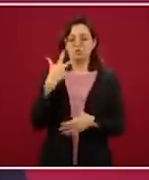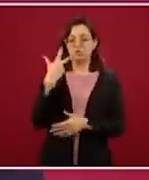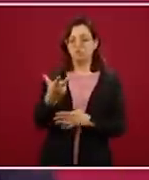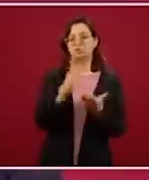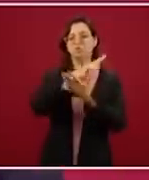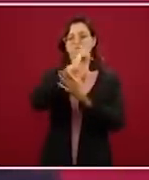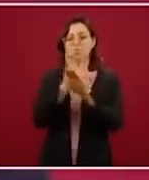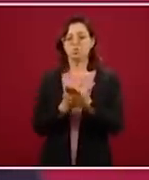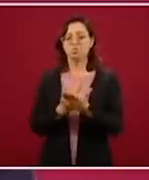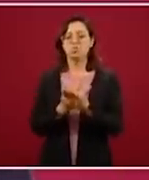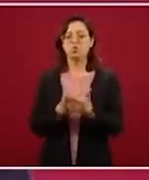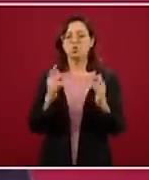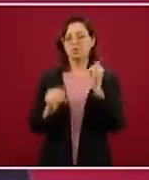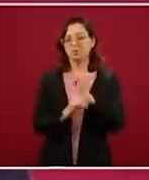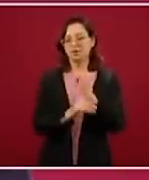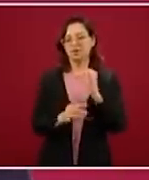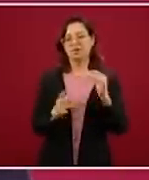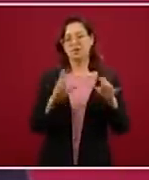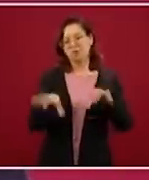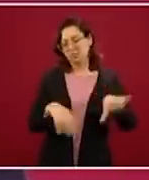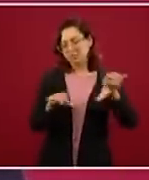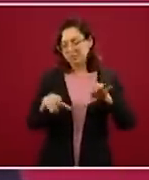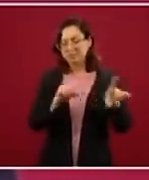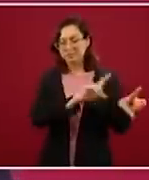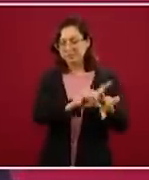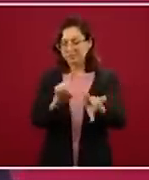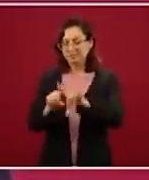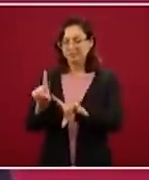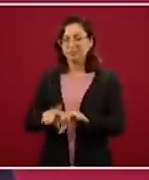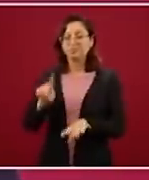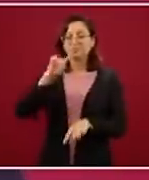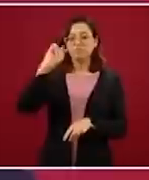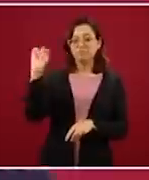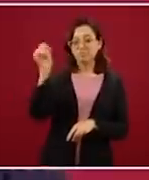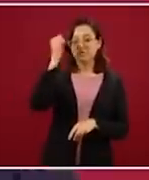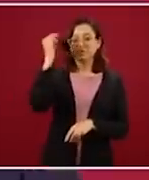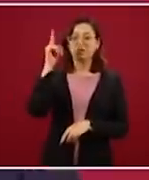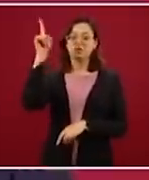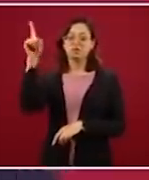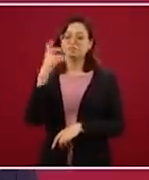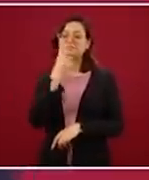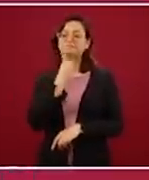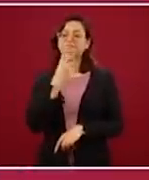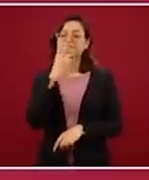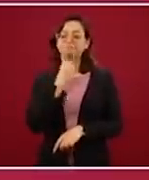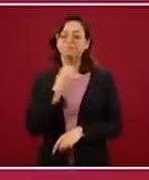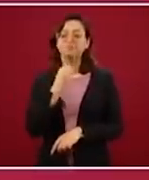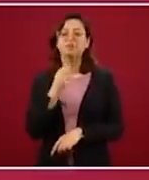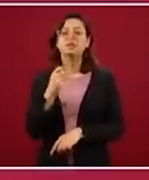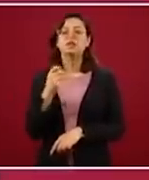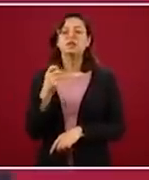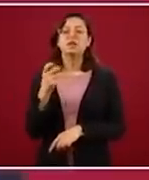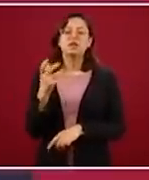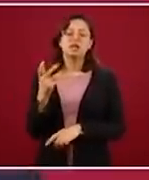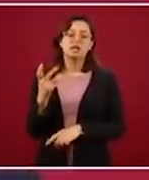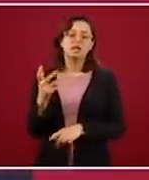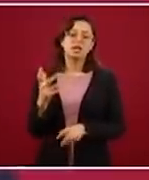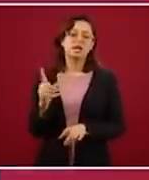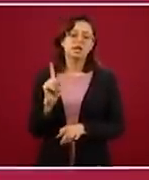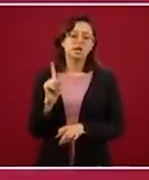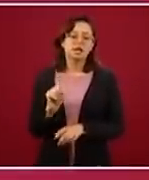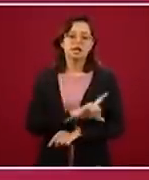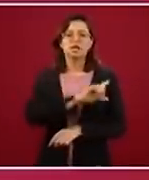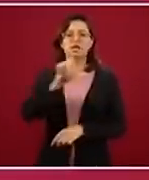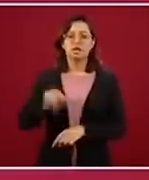programa, NYSTREC, que era de tecnología israelí y que fue vendido por unos los que después